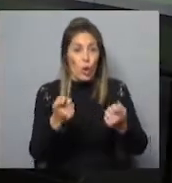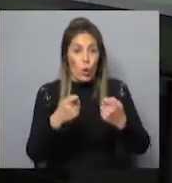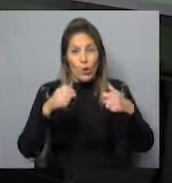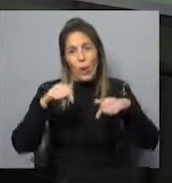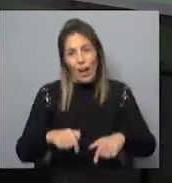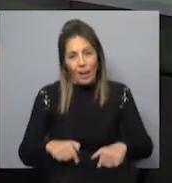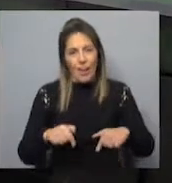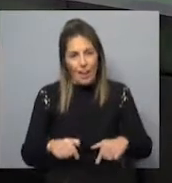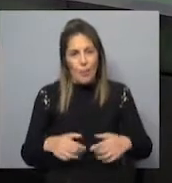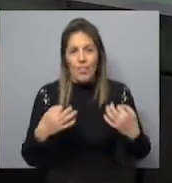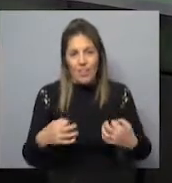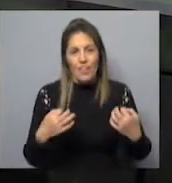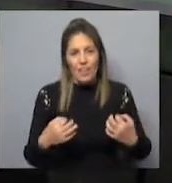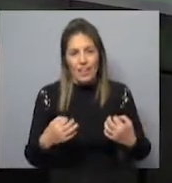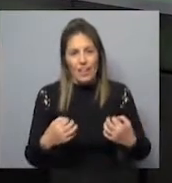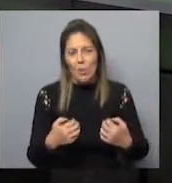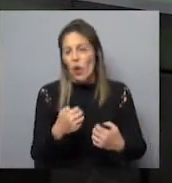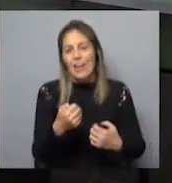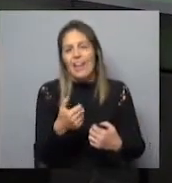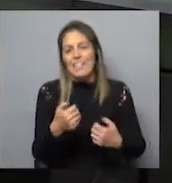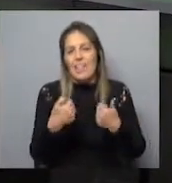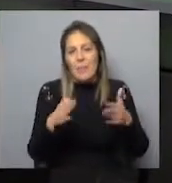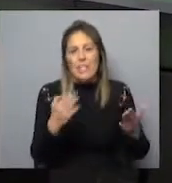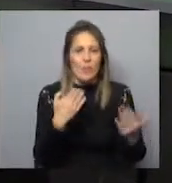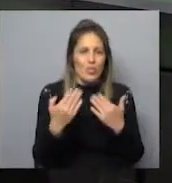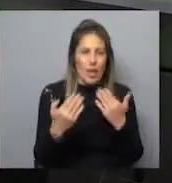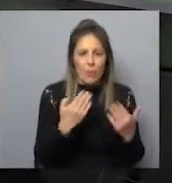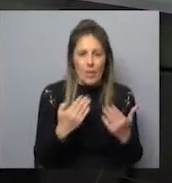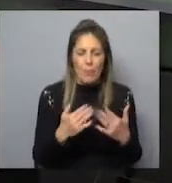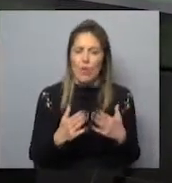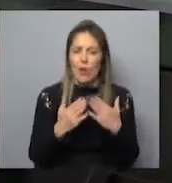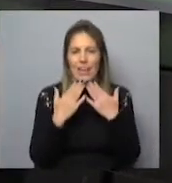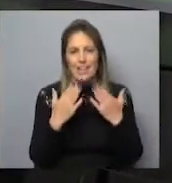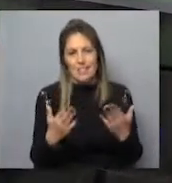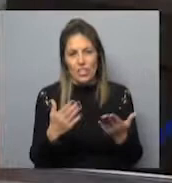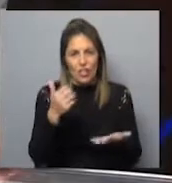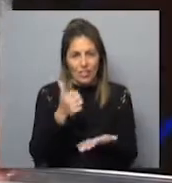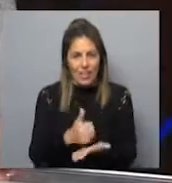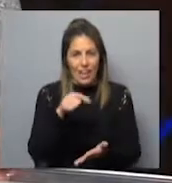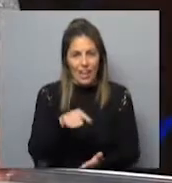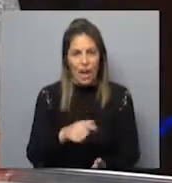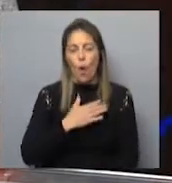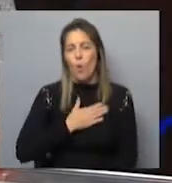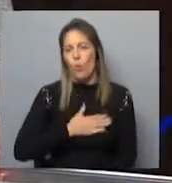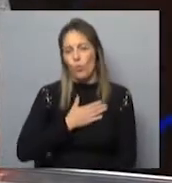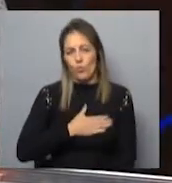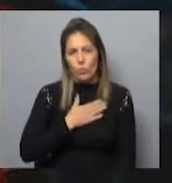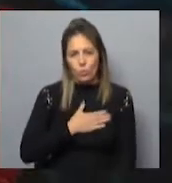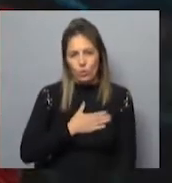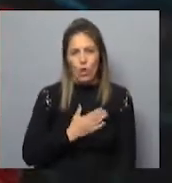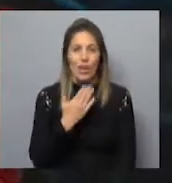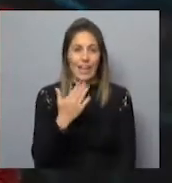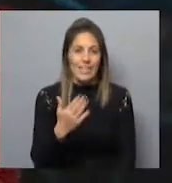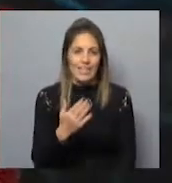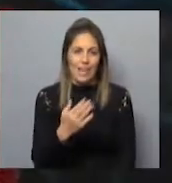porque nada es es como que recién empezamos a charlar pero estamos agradecidos de tenerte de verdad un placer gracias por la